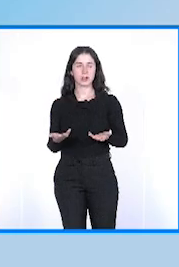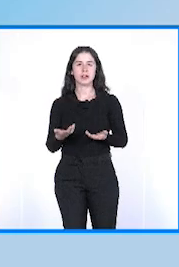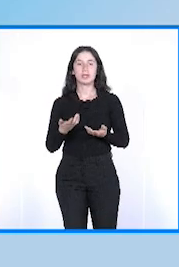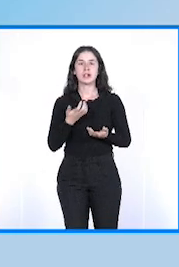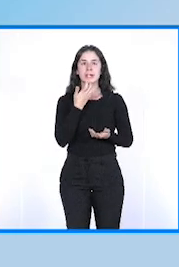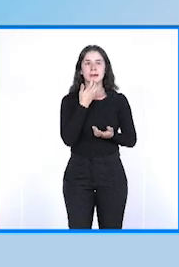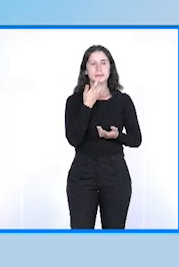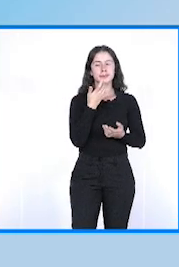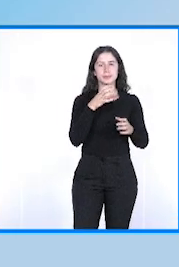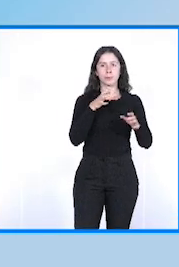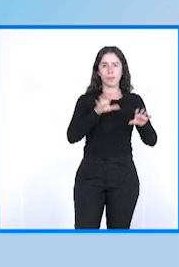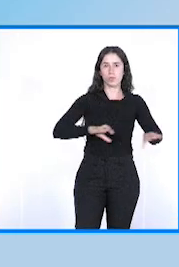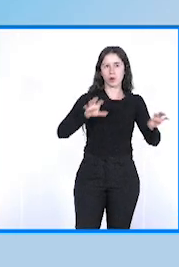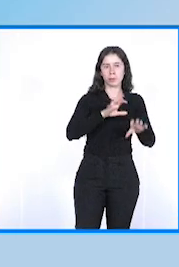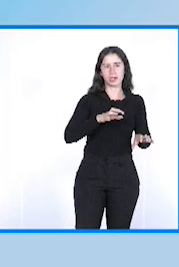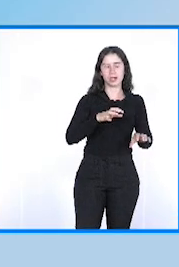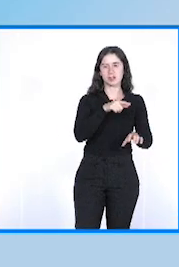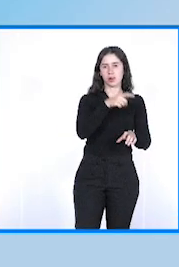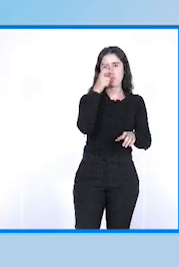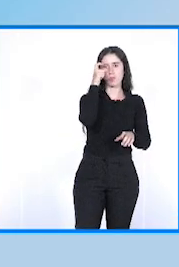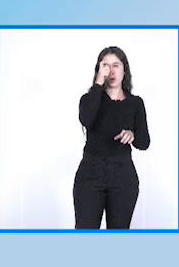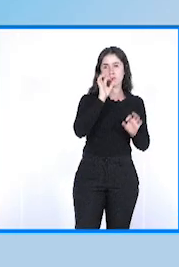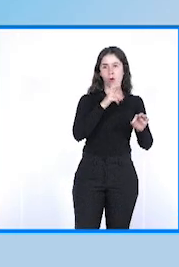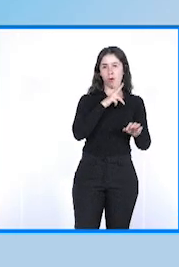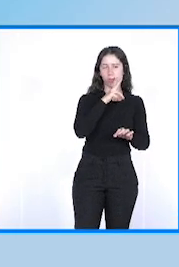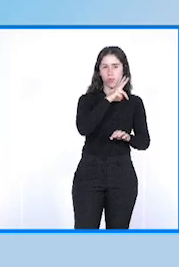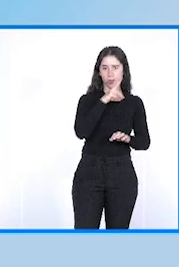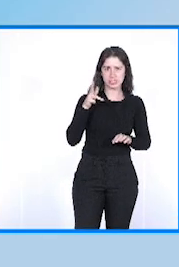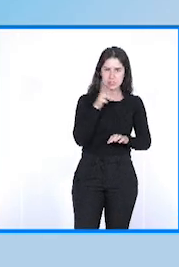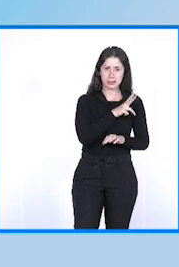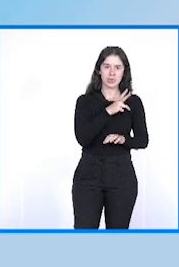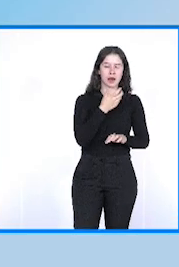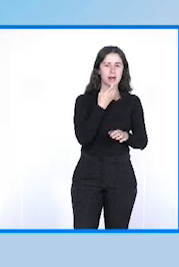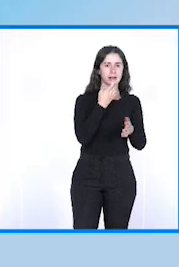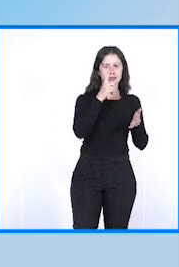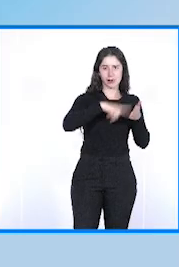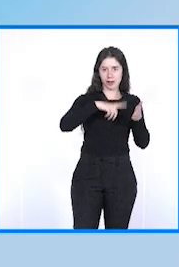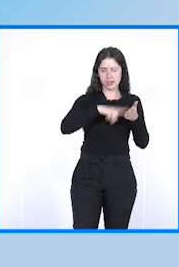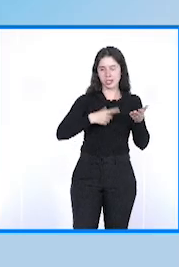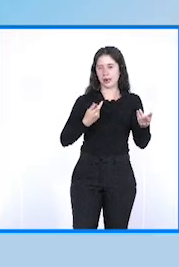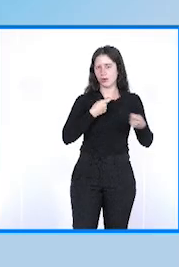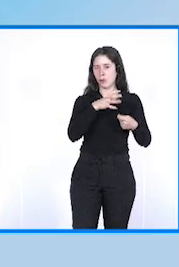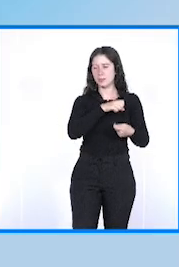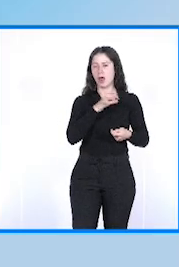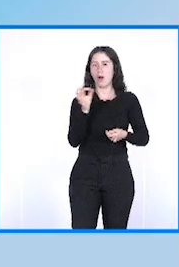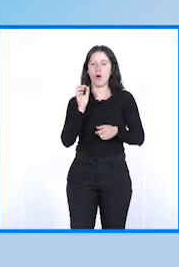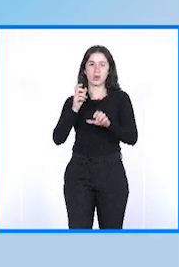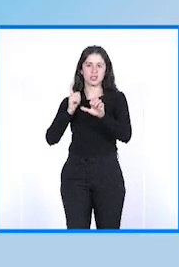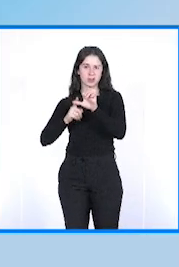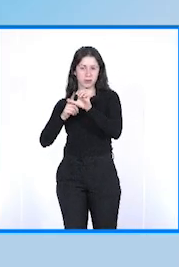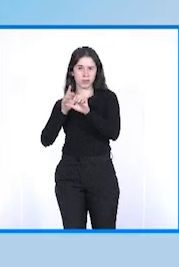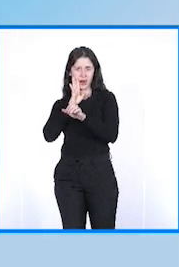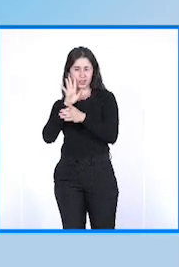mismo en un pueblo de huesca el alquiler o la compra o de o de extremadura como hemos ido